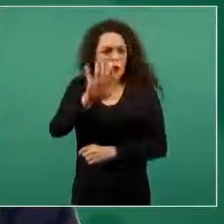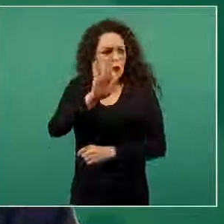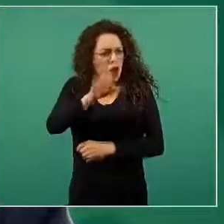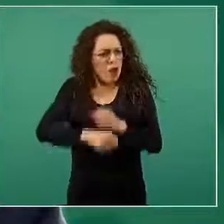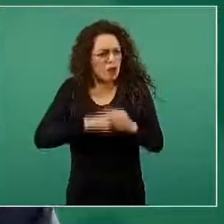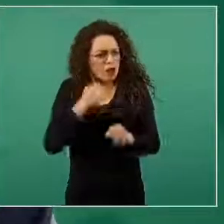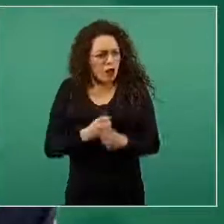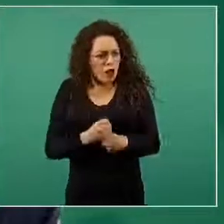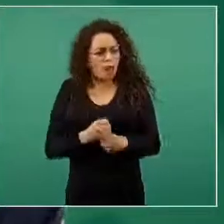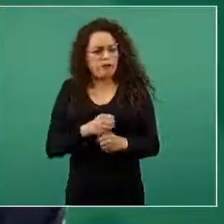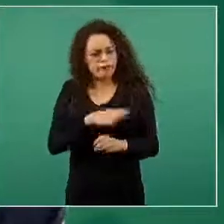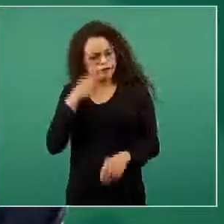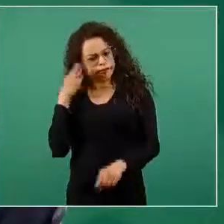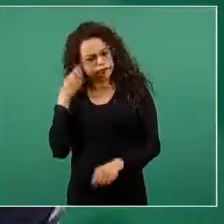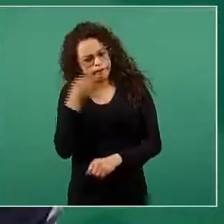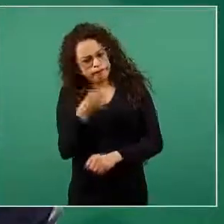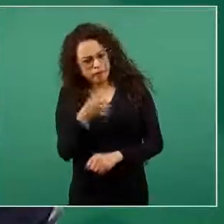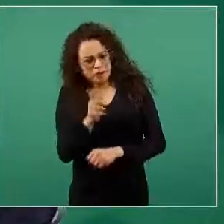orientando hacia una medicina